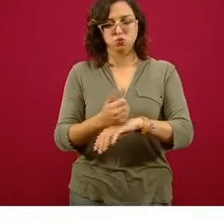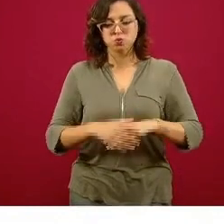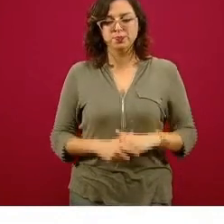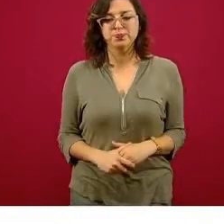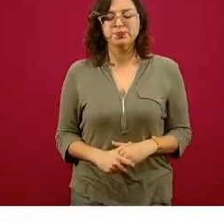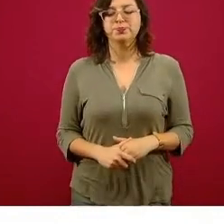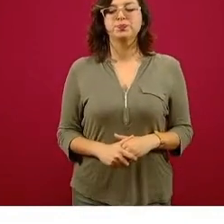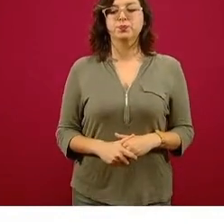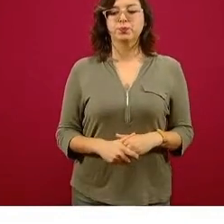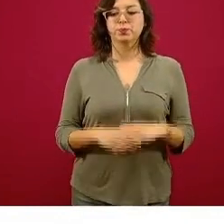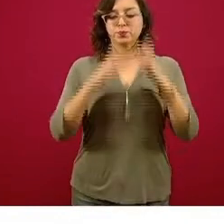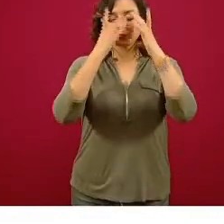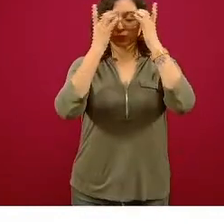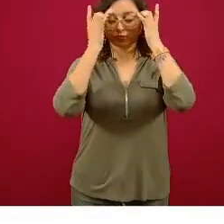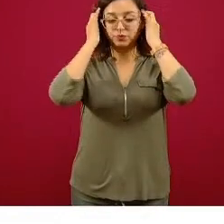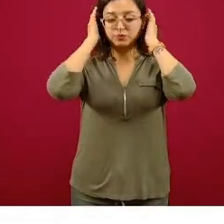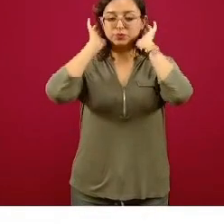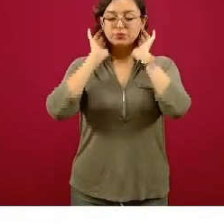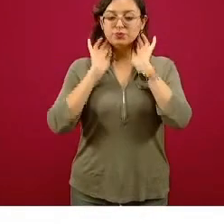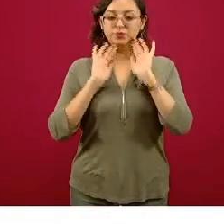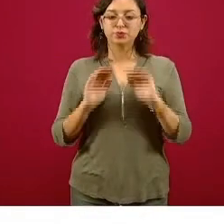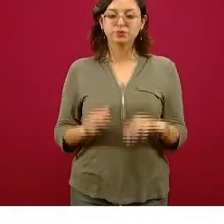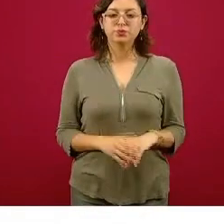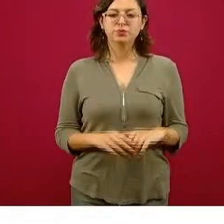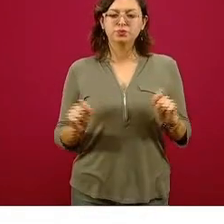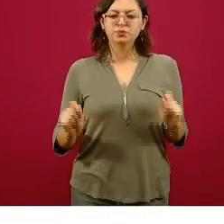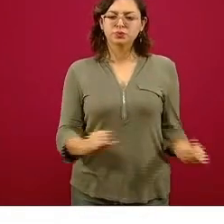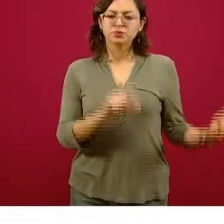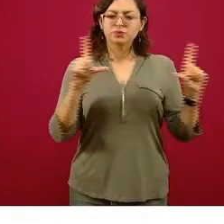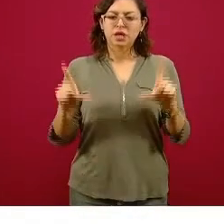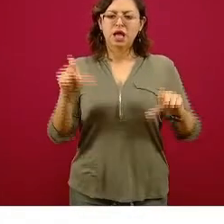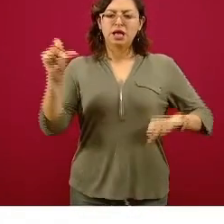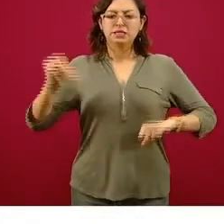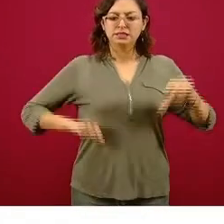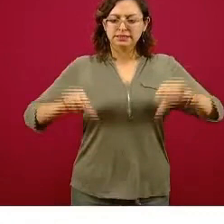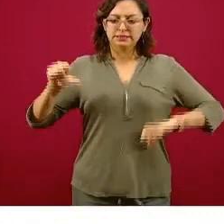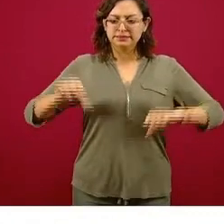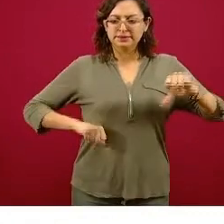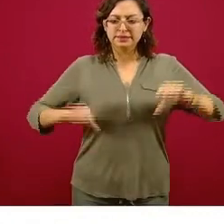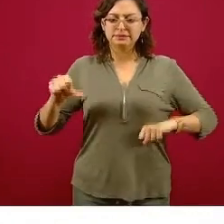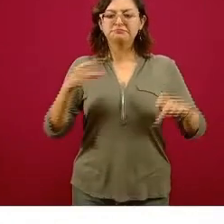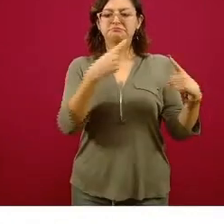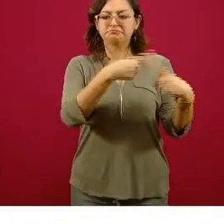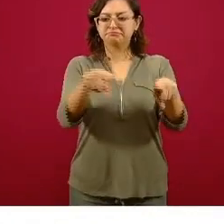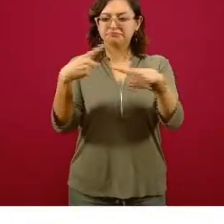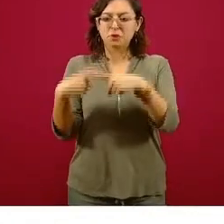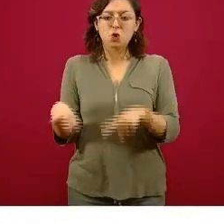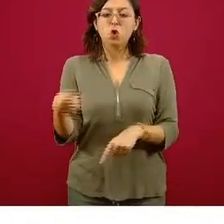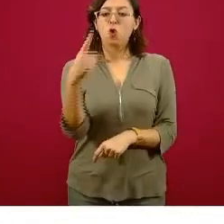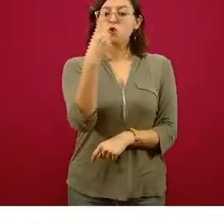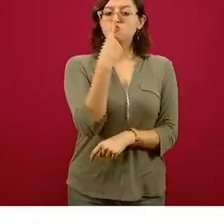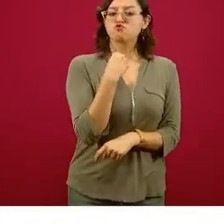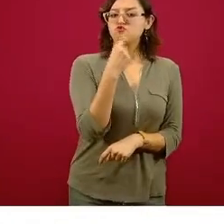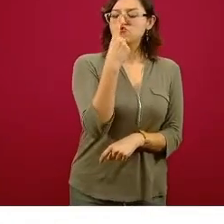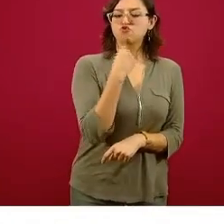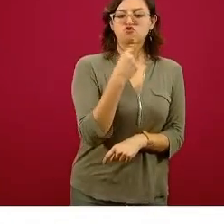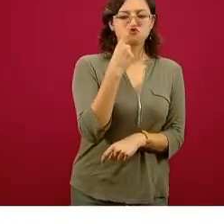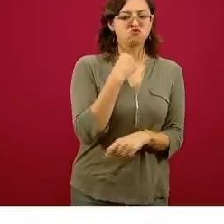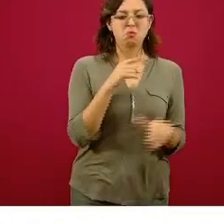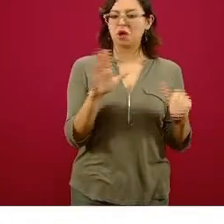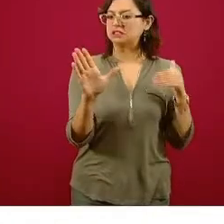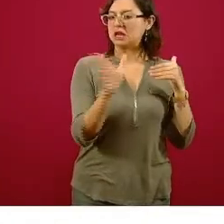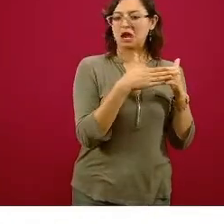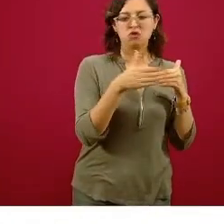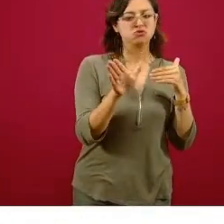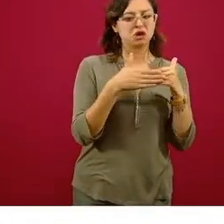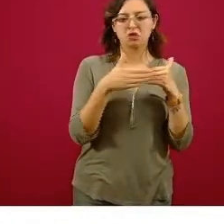siguiente diapositiva, son más ejemplos de actividades. En este caso, en rojo, todas estas actividades están cerradas,